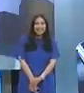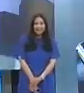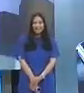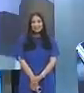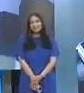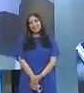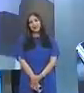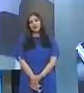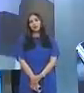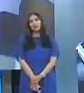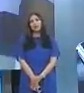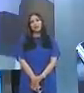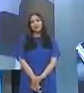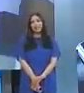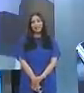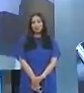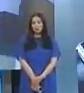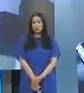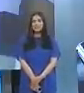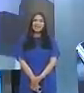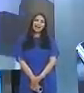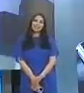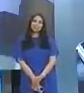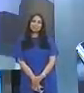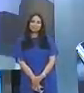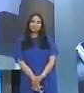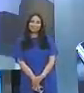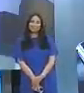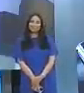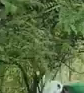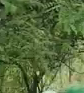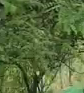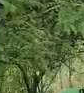regístrate ya. Texaco con Tecron libera tu potencial.